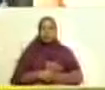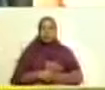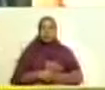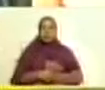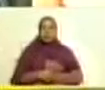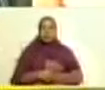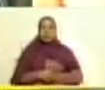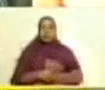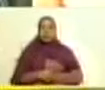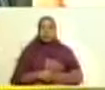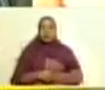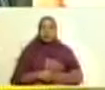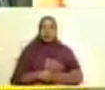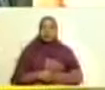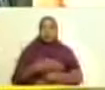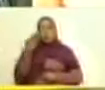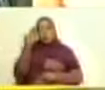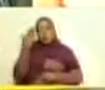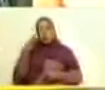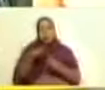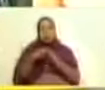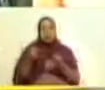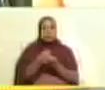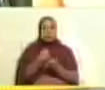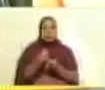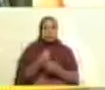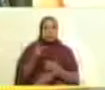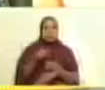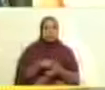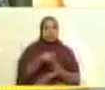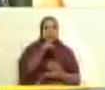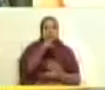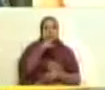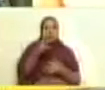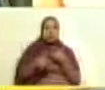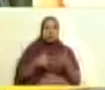María Cristina Iglesias, vale, un saludo. Y ahí sí, Ochoa.